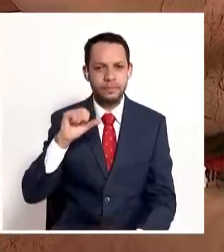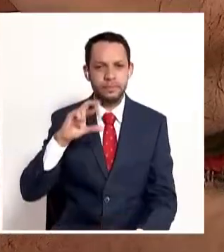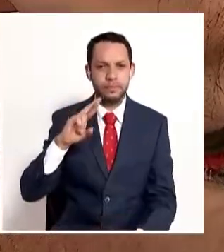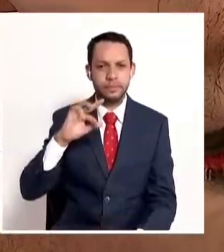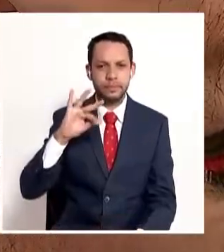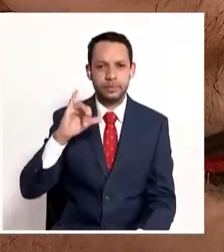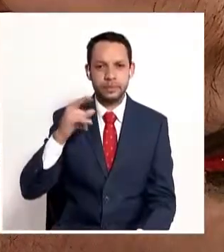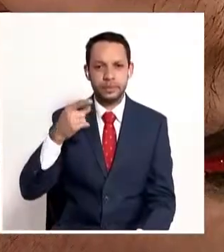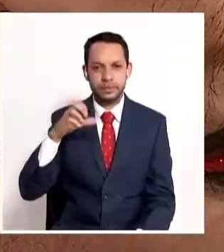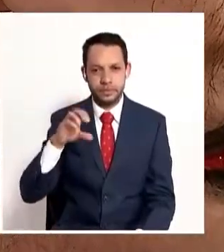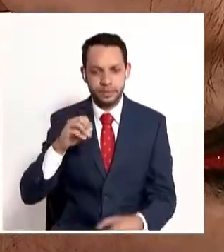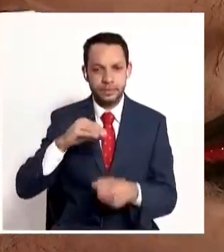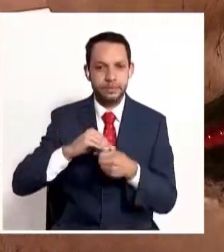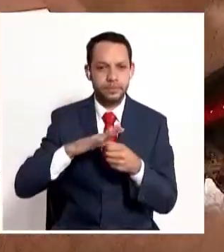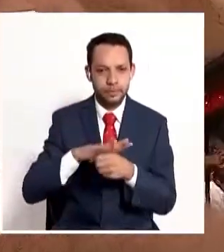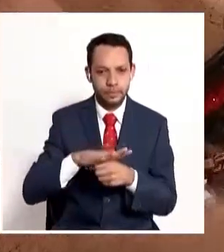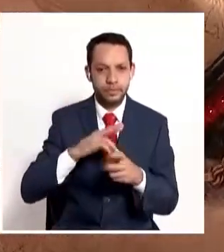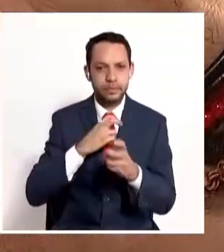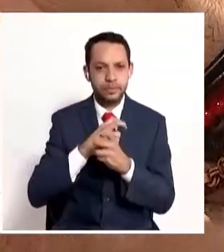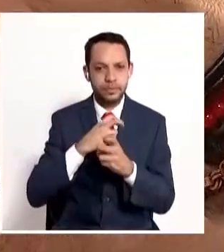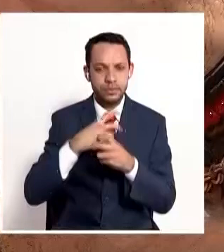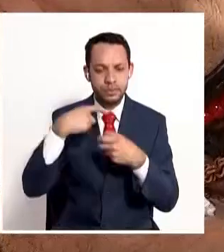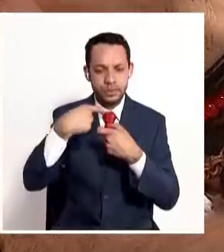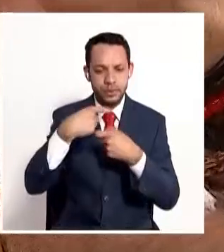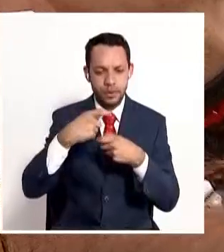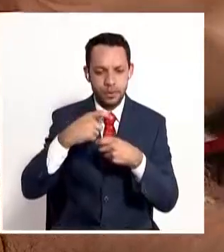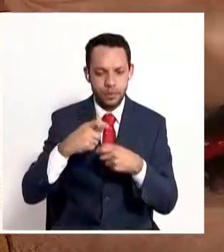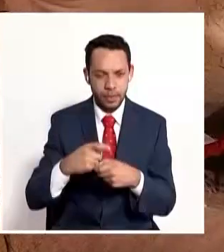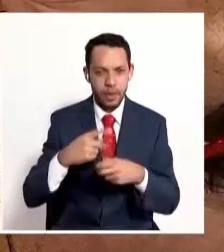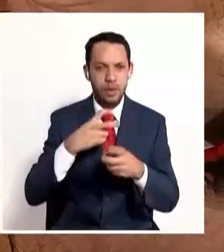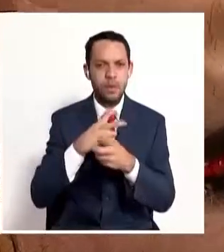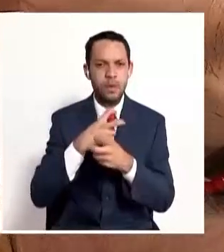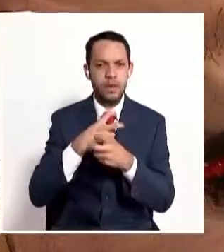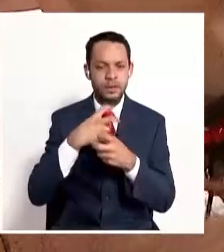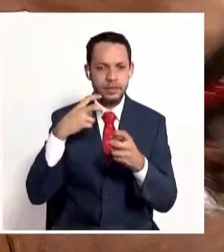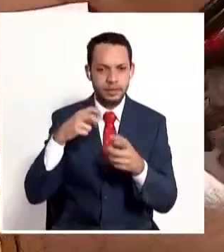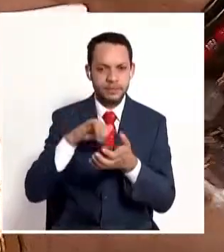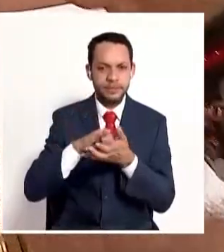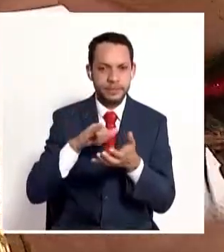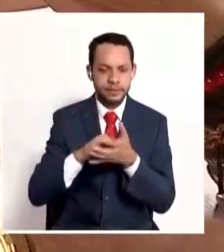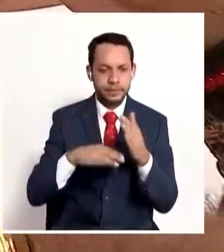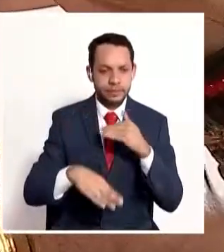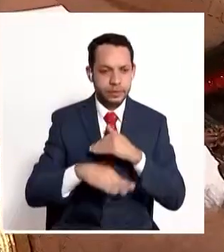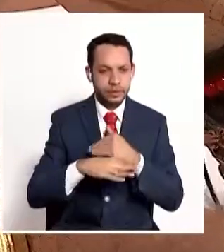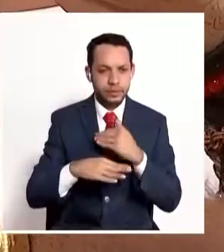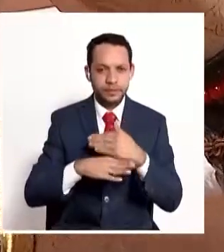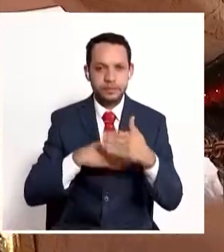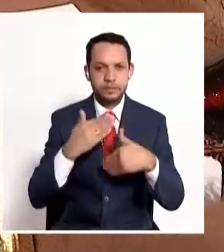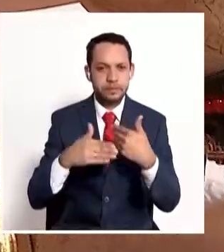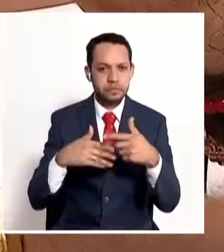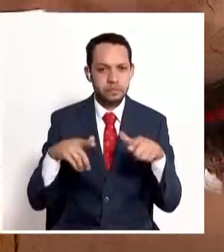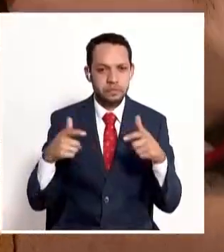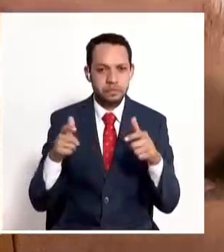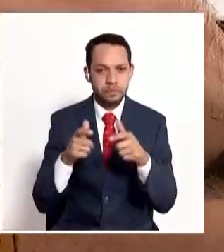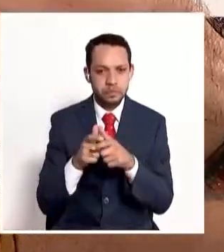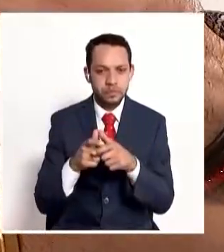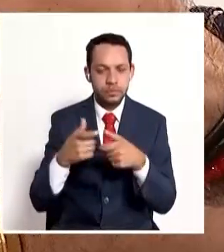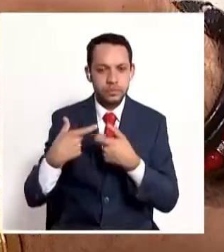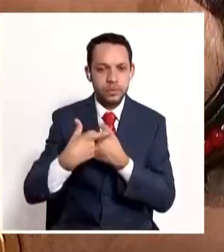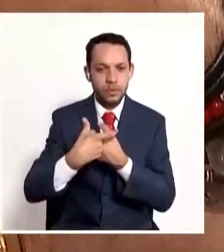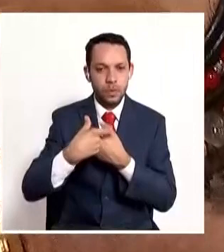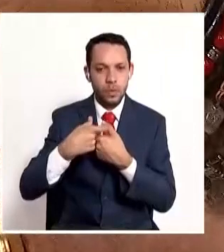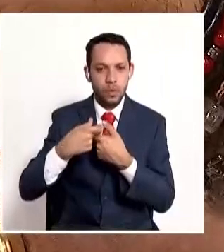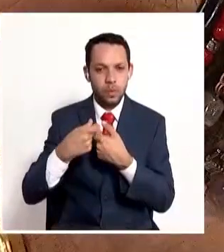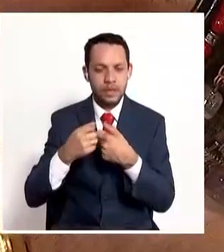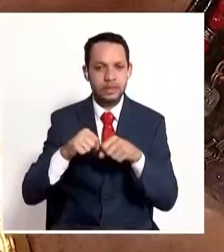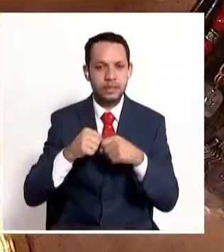hueso esta es una vértebra entonces aquí tiene en esta parte de acá también pero eso se acaba y se desgasta o tenemos malas